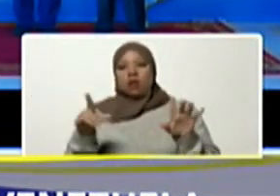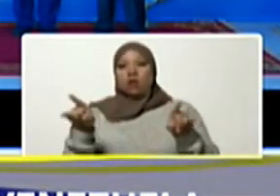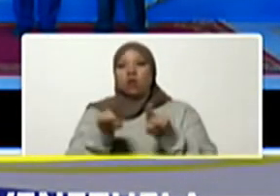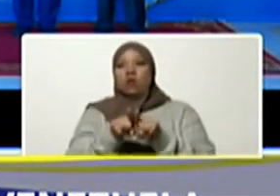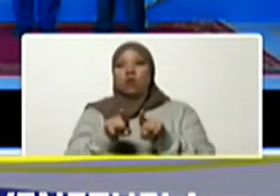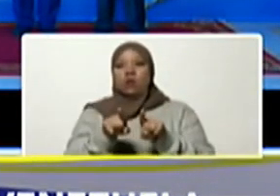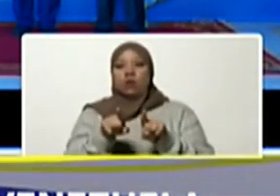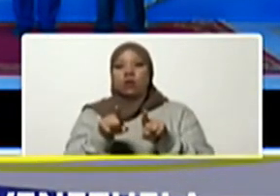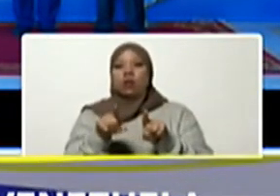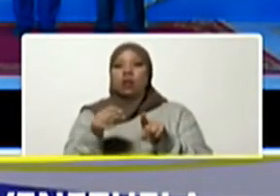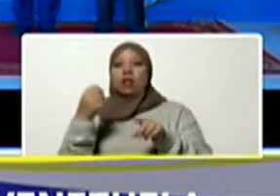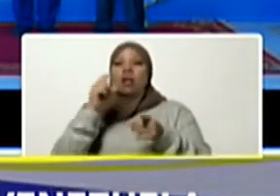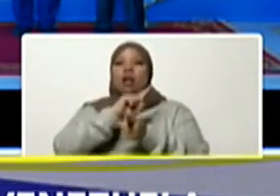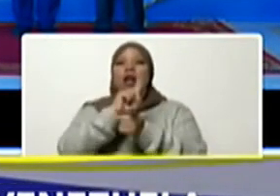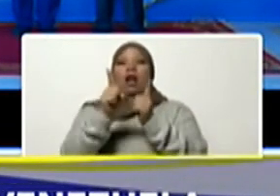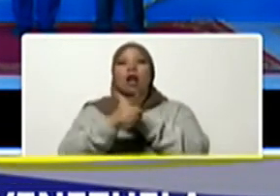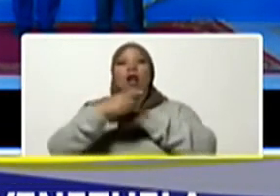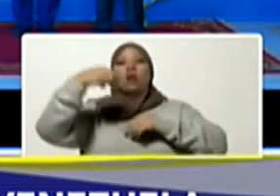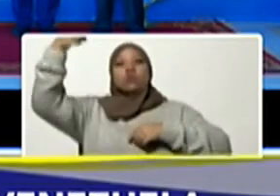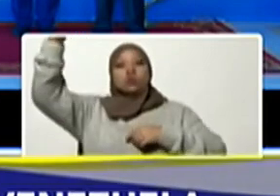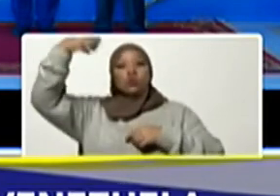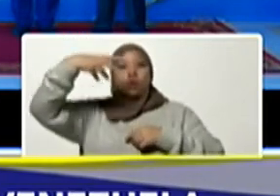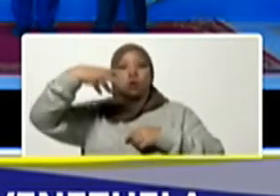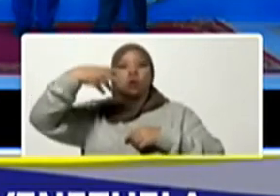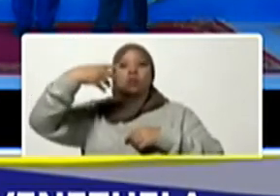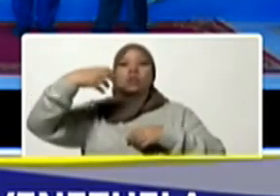tuvimos las más